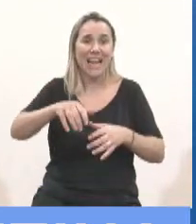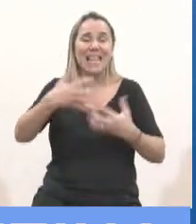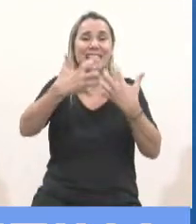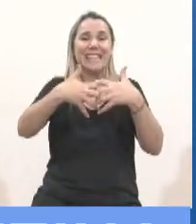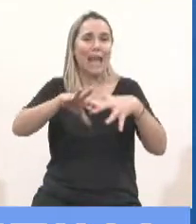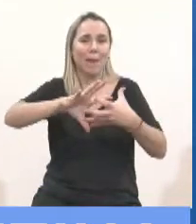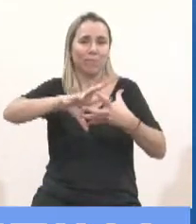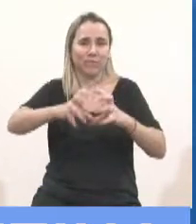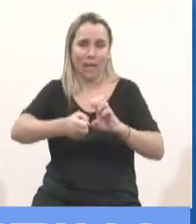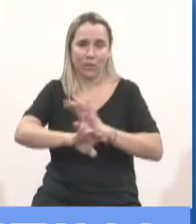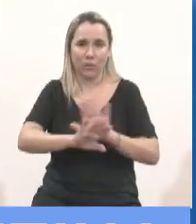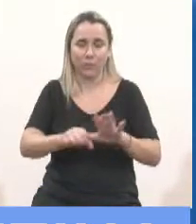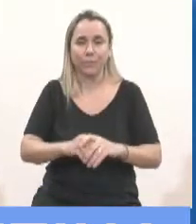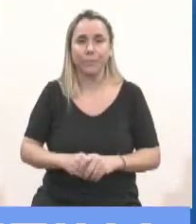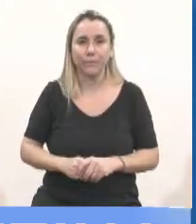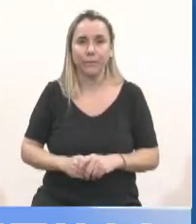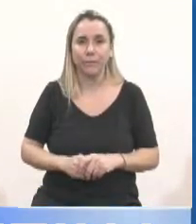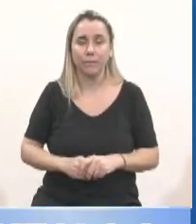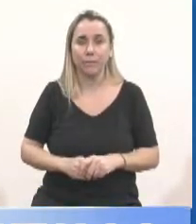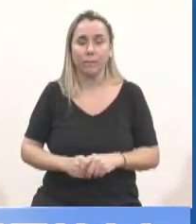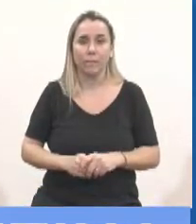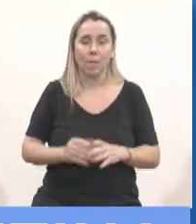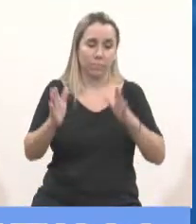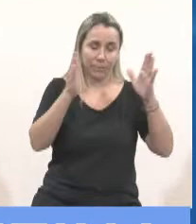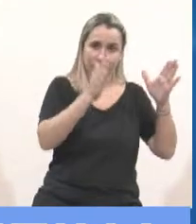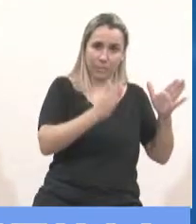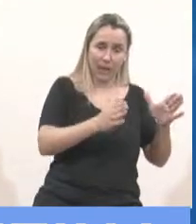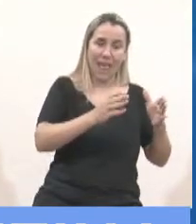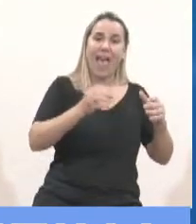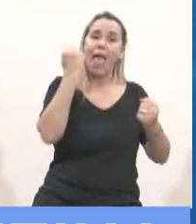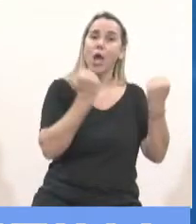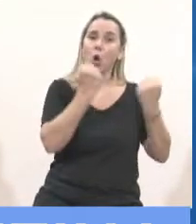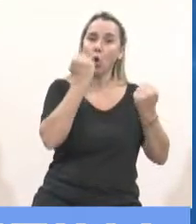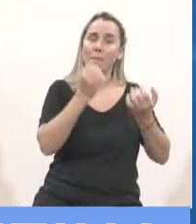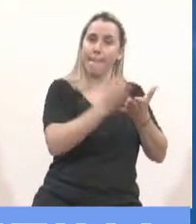sistema. Entonces, una cosa es la economía de producción.